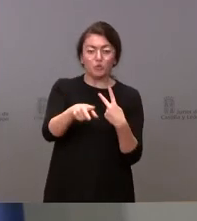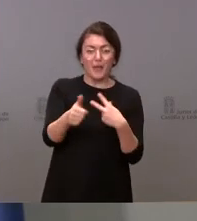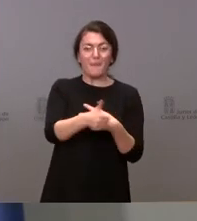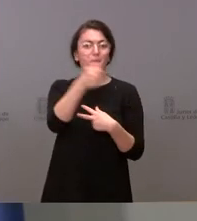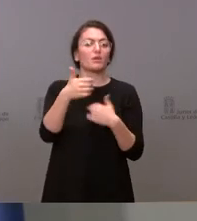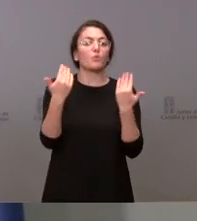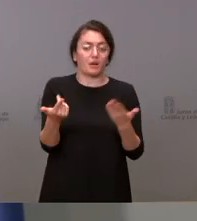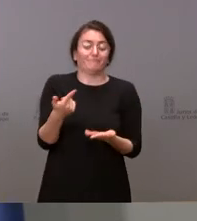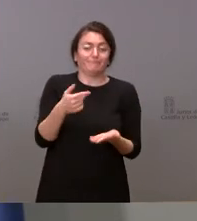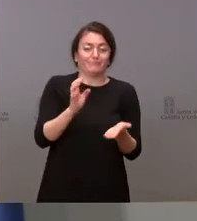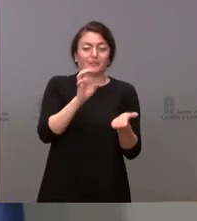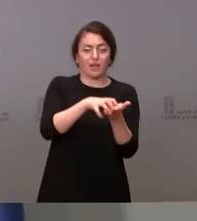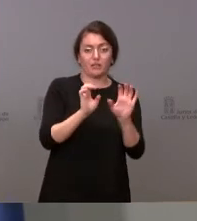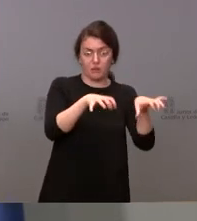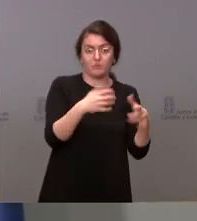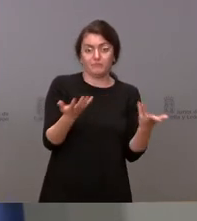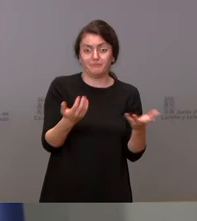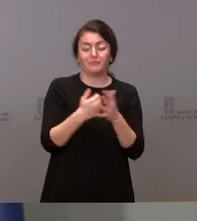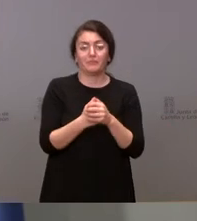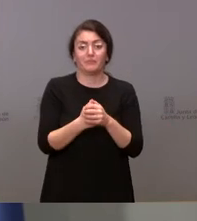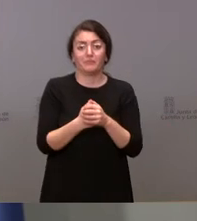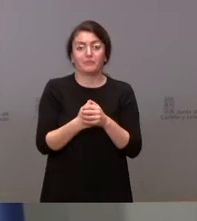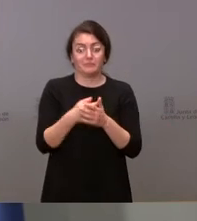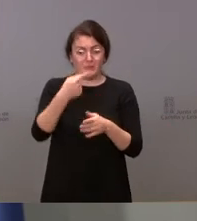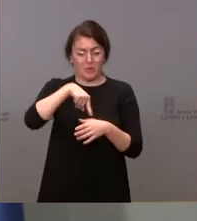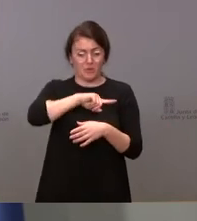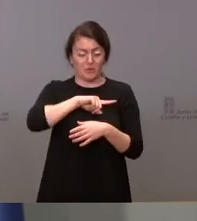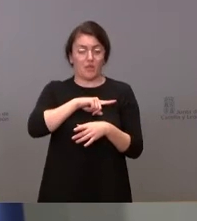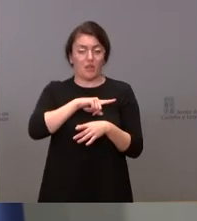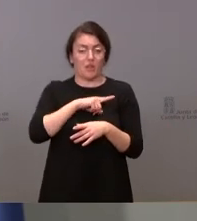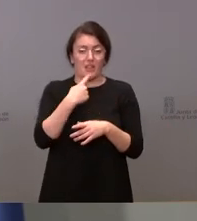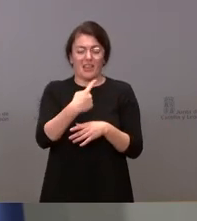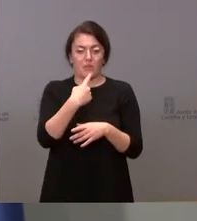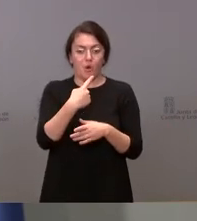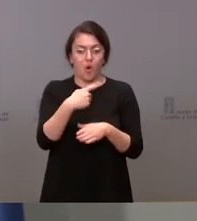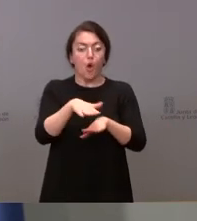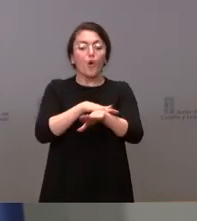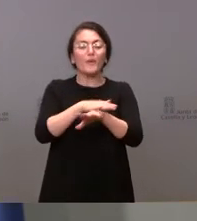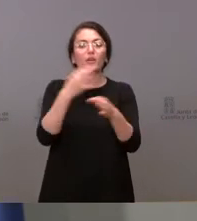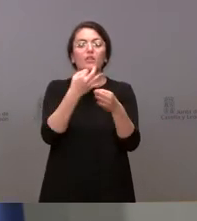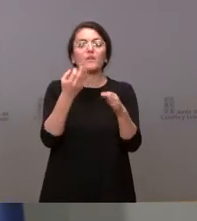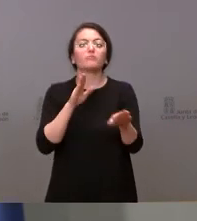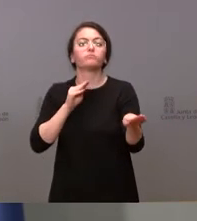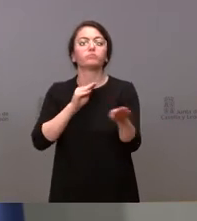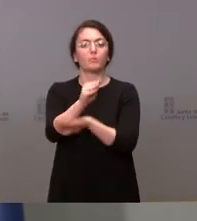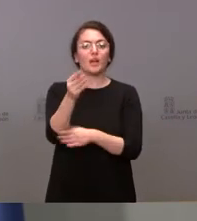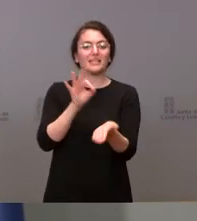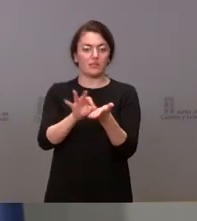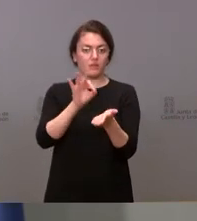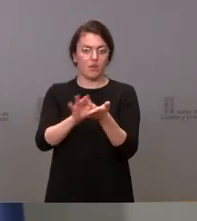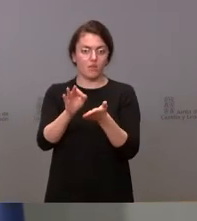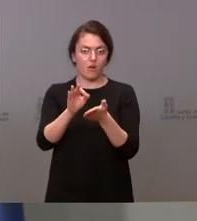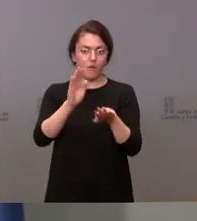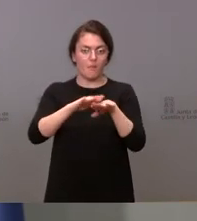reto demográfico. Mientras nosotros estábamos diciendo que el gobierno tiene que financiar los servicios que se prestan al territorio,